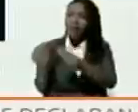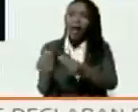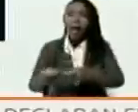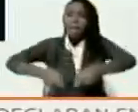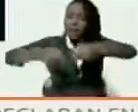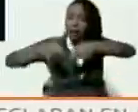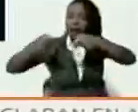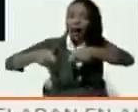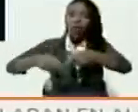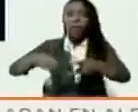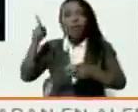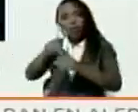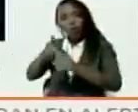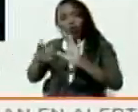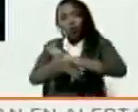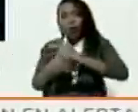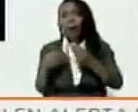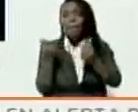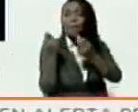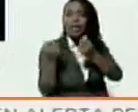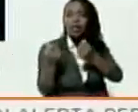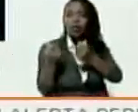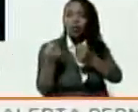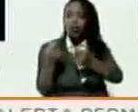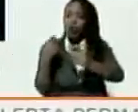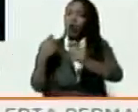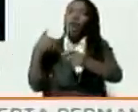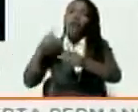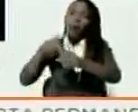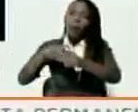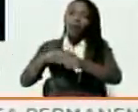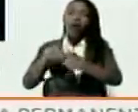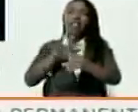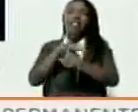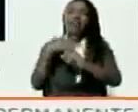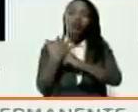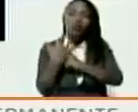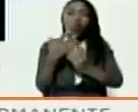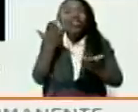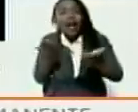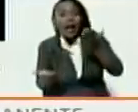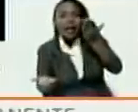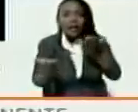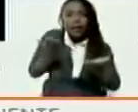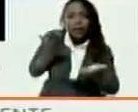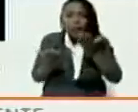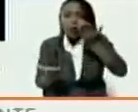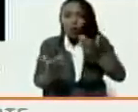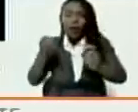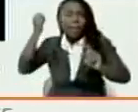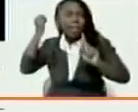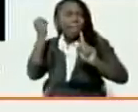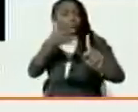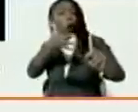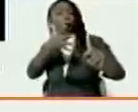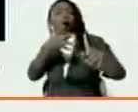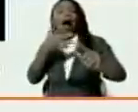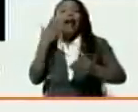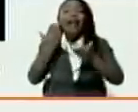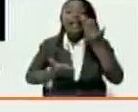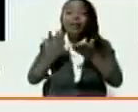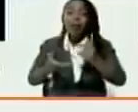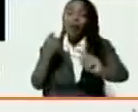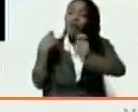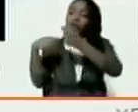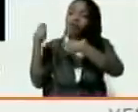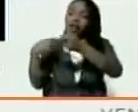petrolero, a los precios petroleros, la situación de equilibrio que impacte al equilibrio